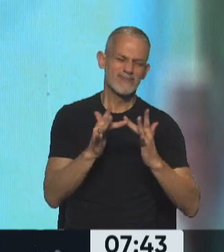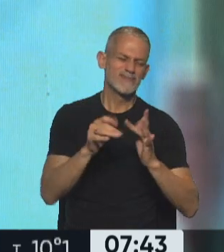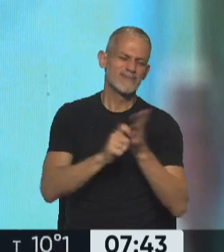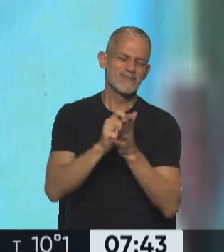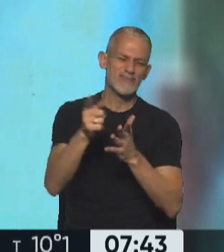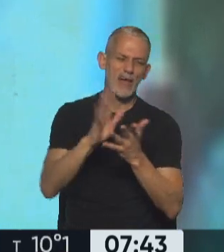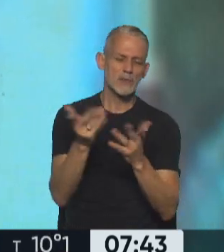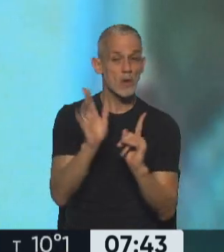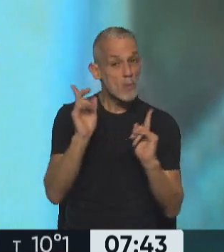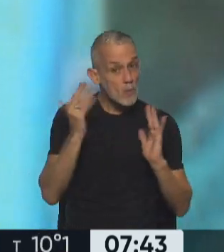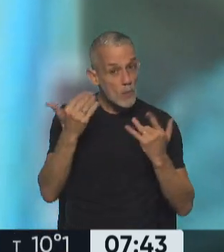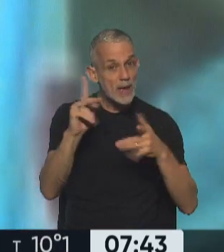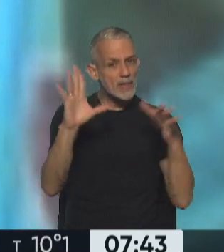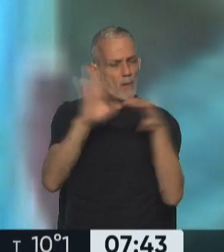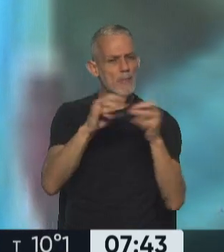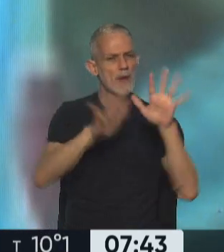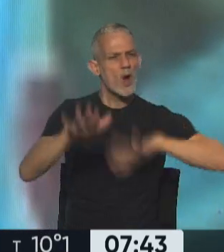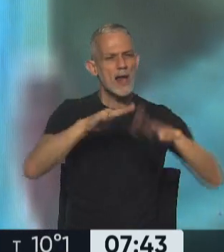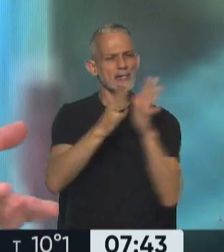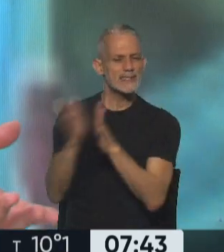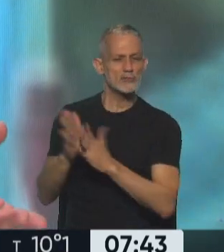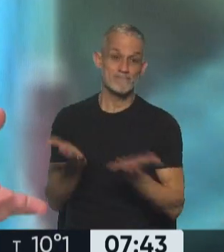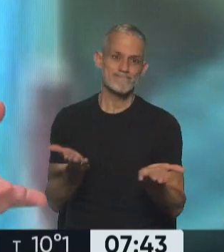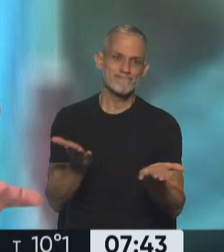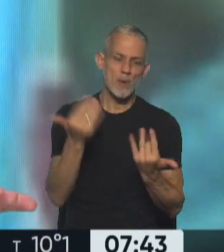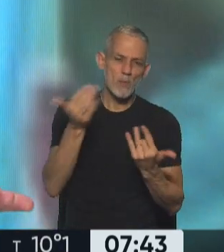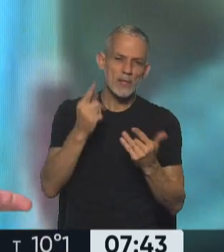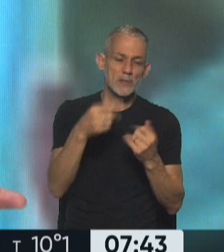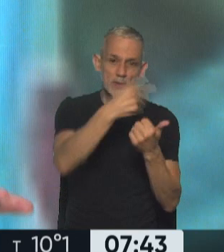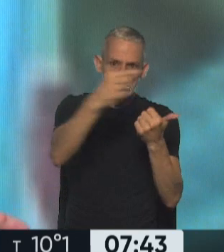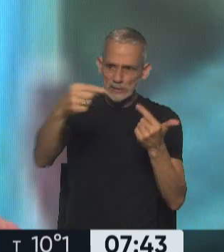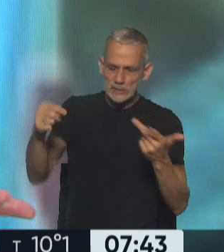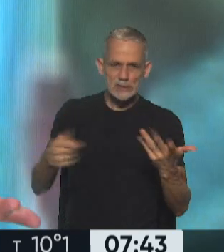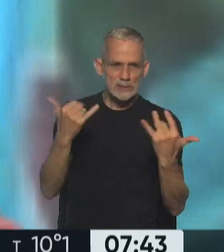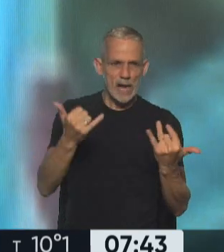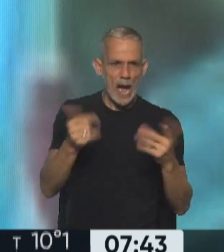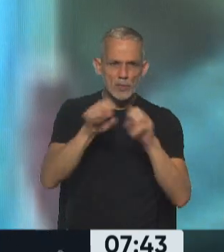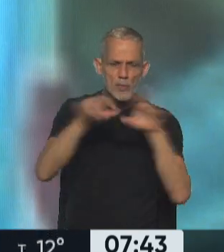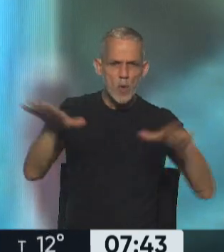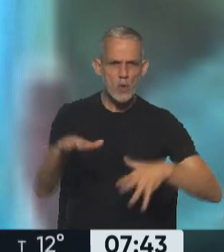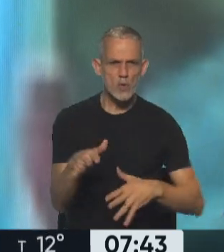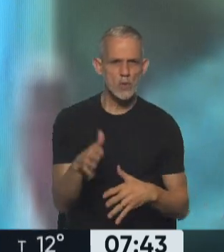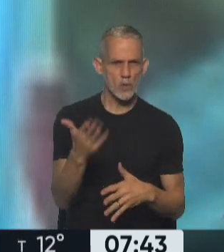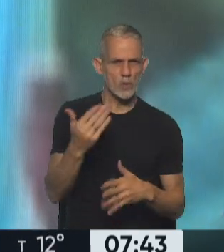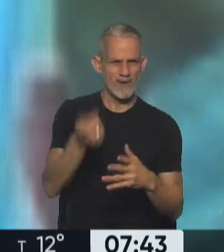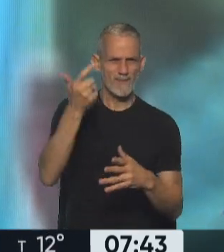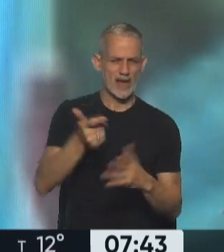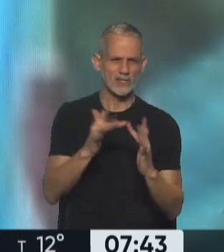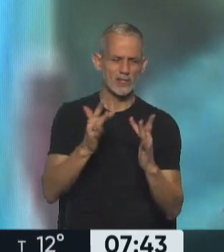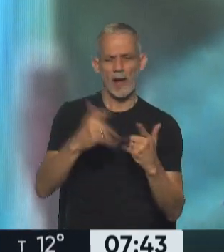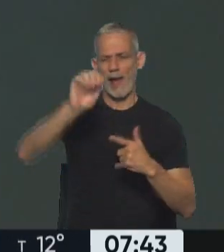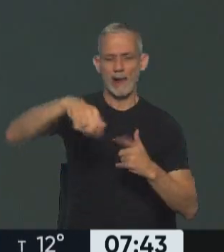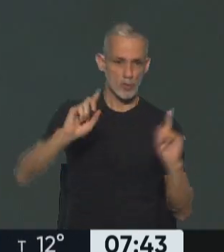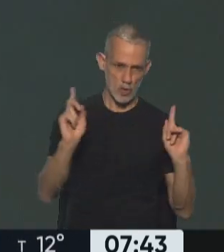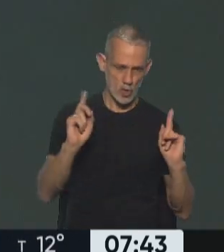vínculo de conexión y de organización, dada la diversificación que poseen y que tienen, que tampoco es como para no tomarlo en serio, ¿no?